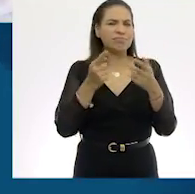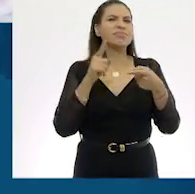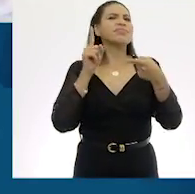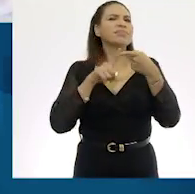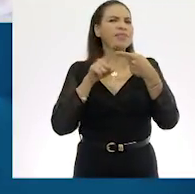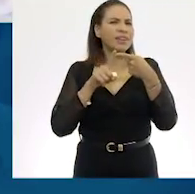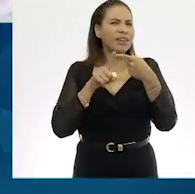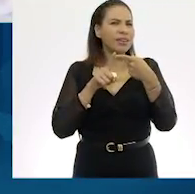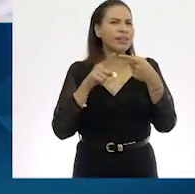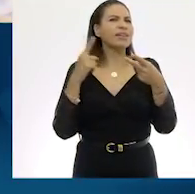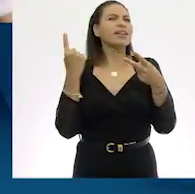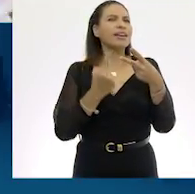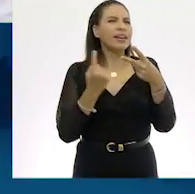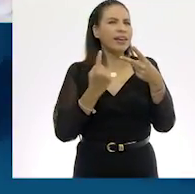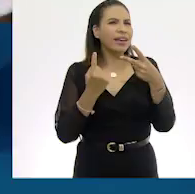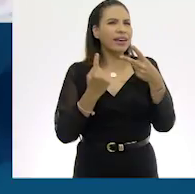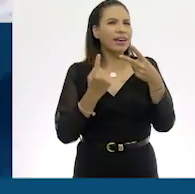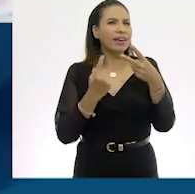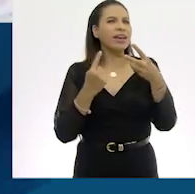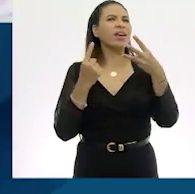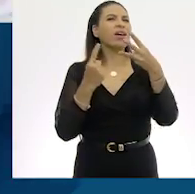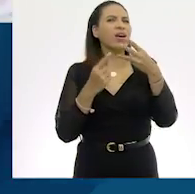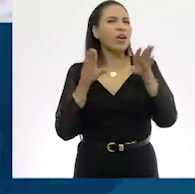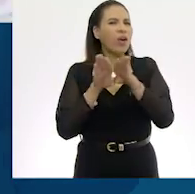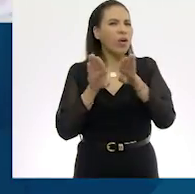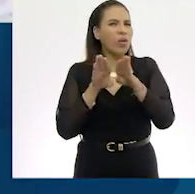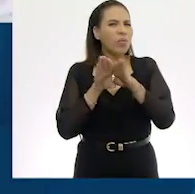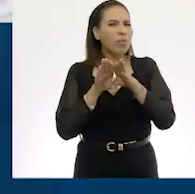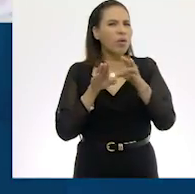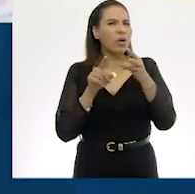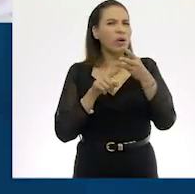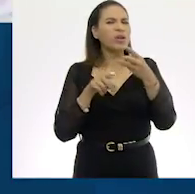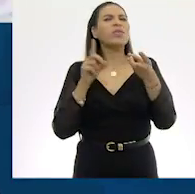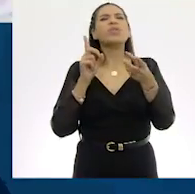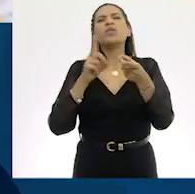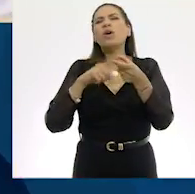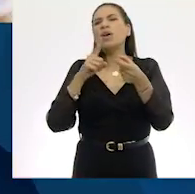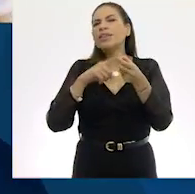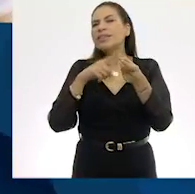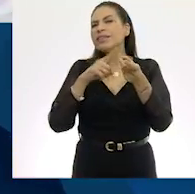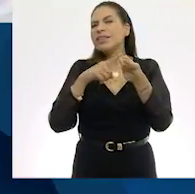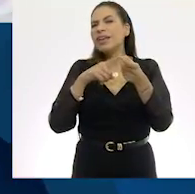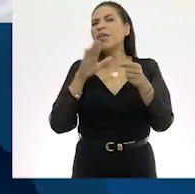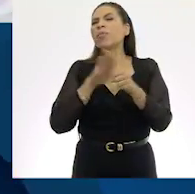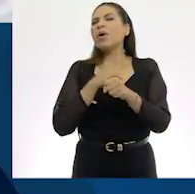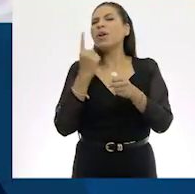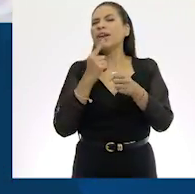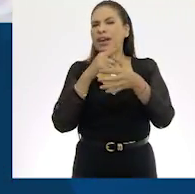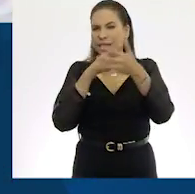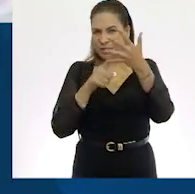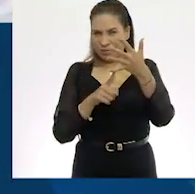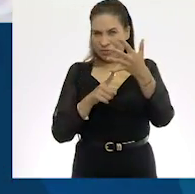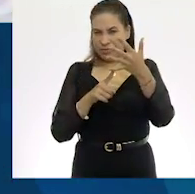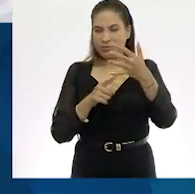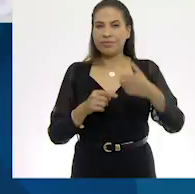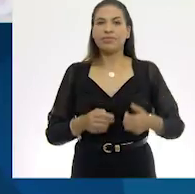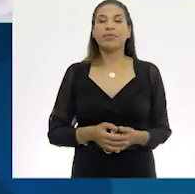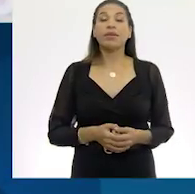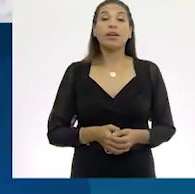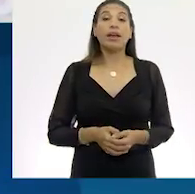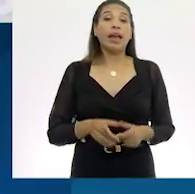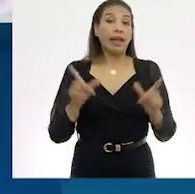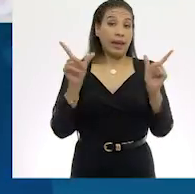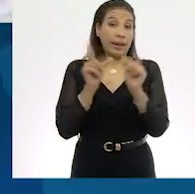quién, qué, cómo, dónde y por qué. Que